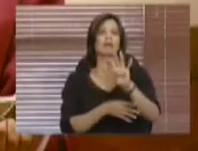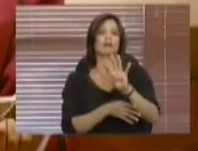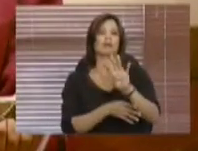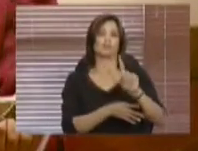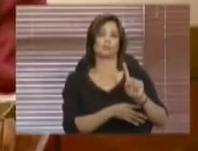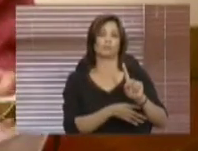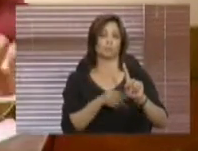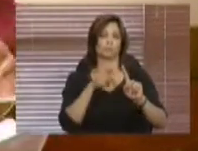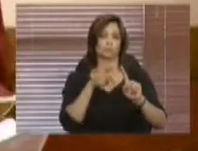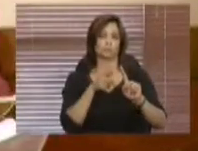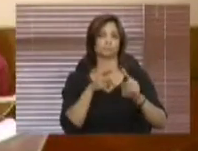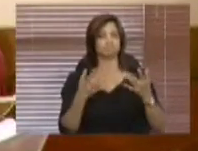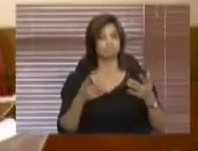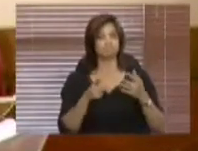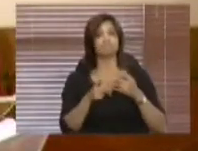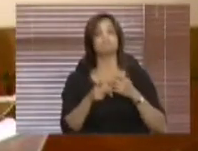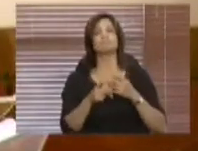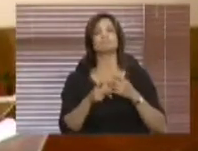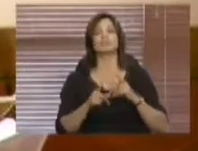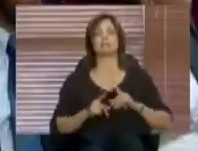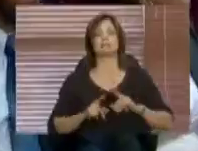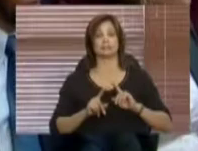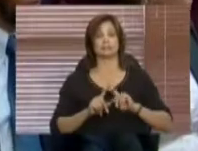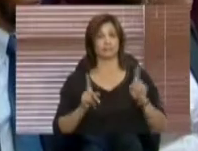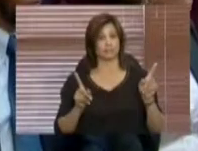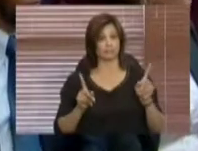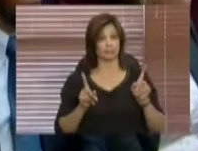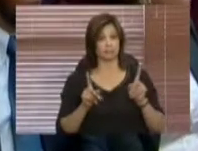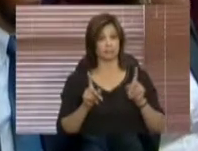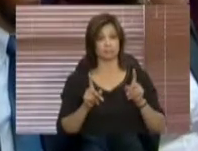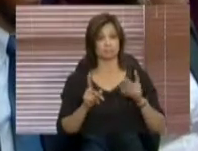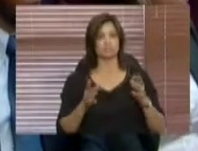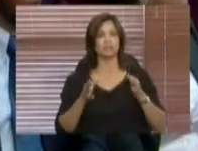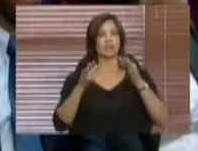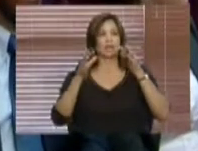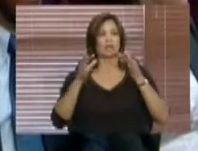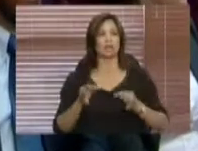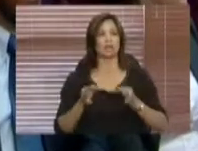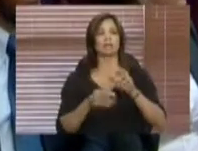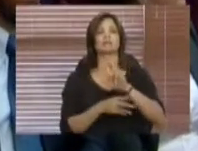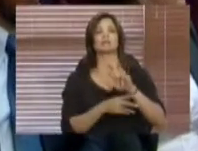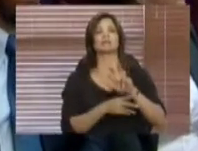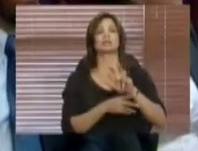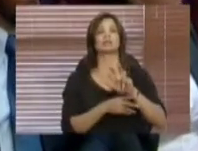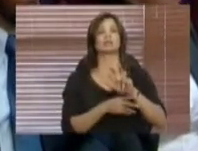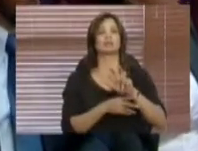41. En sentido contrario, en la sentencia